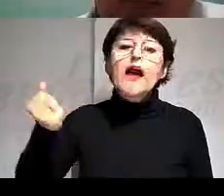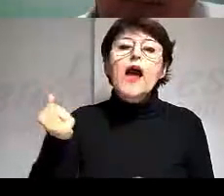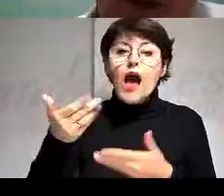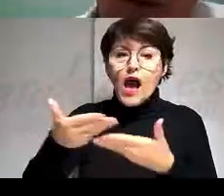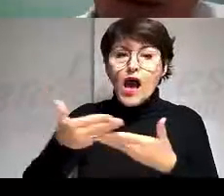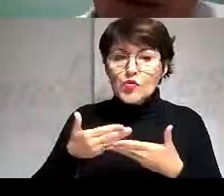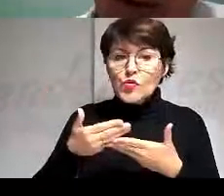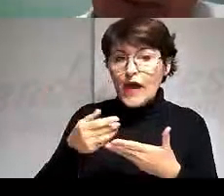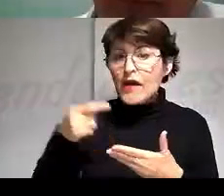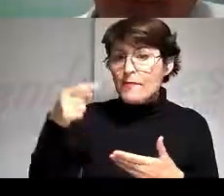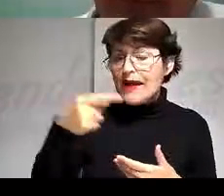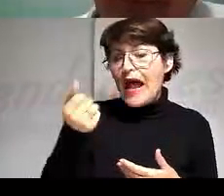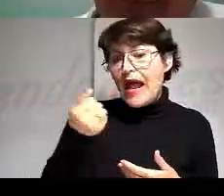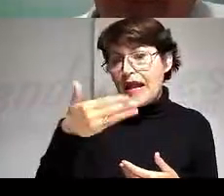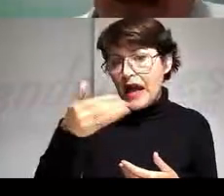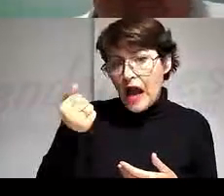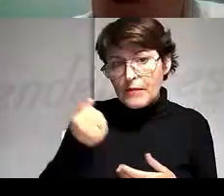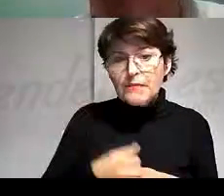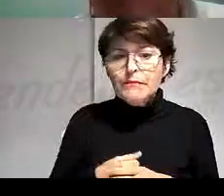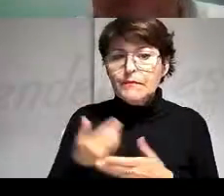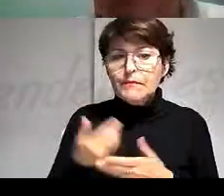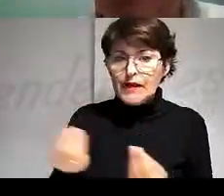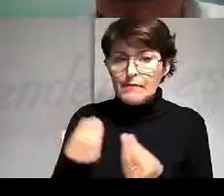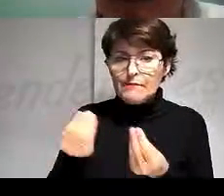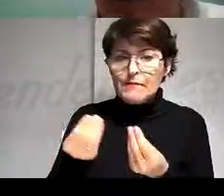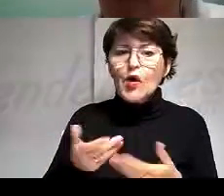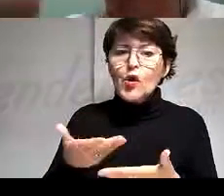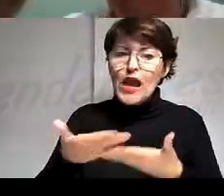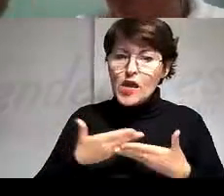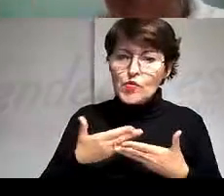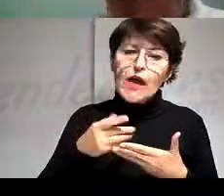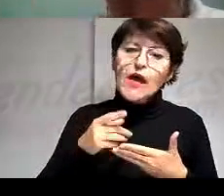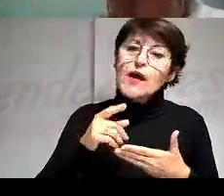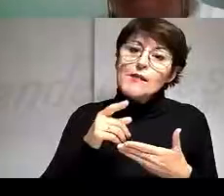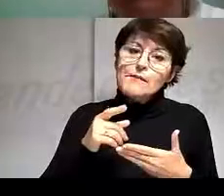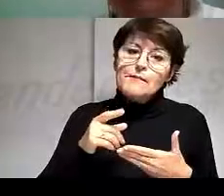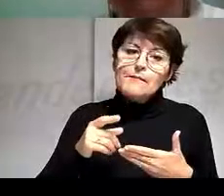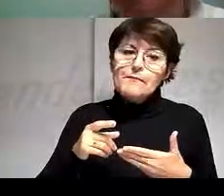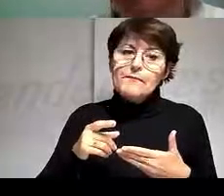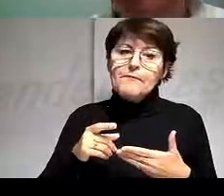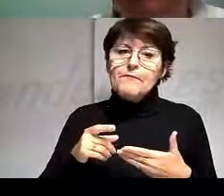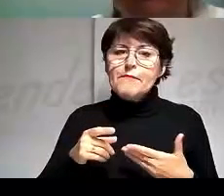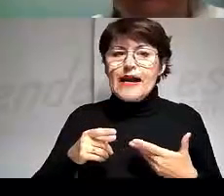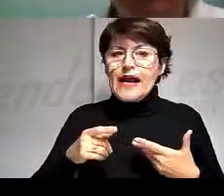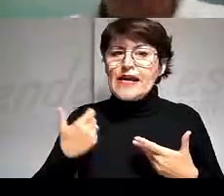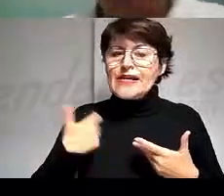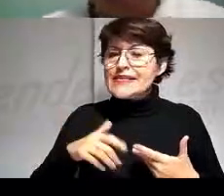ácido gamma-aminobutírico. No va a venir muy bien para después bajar un poco la intensidad